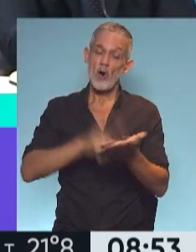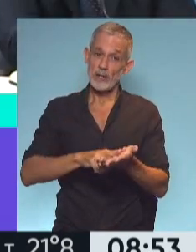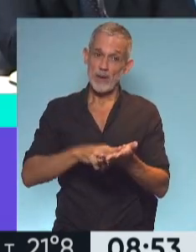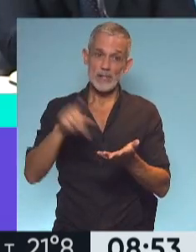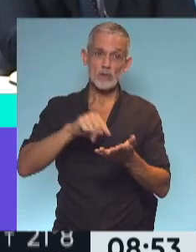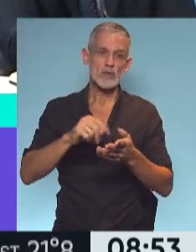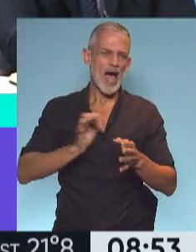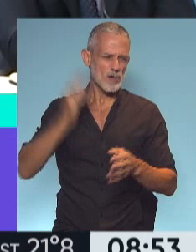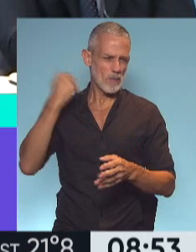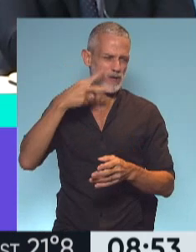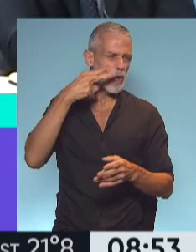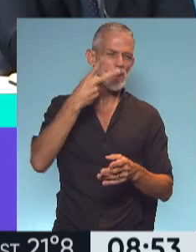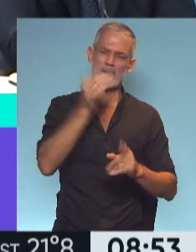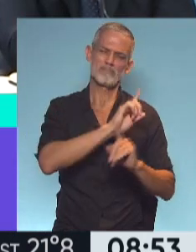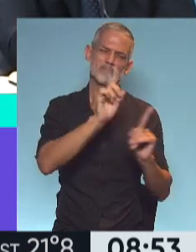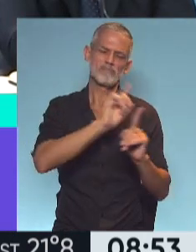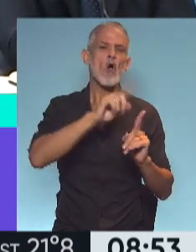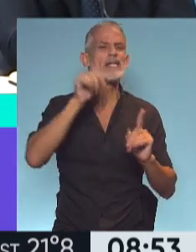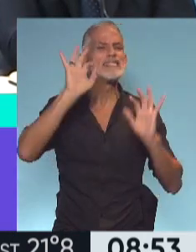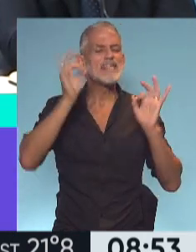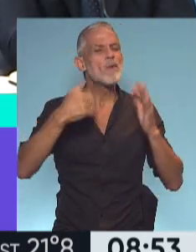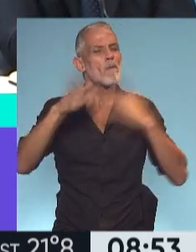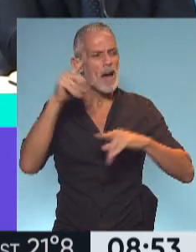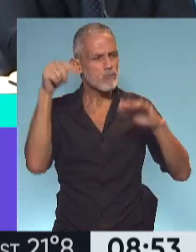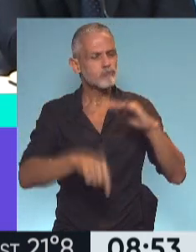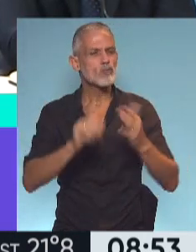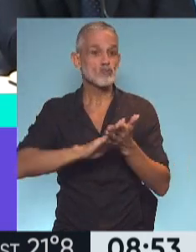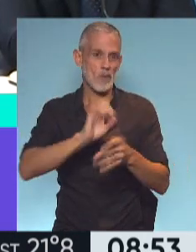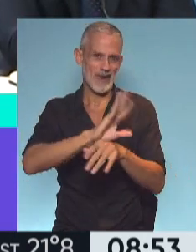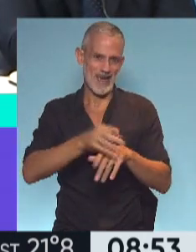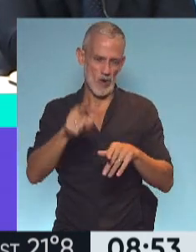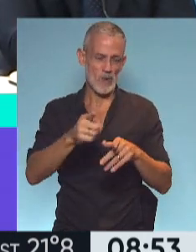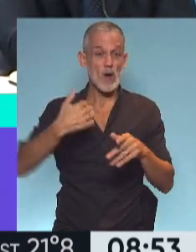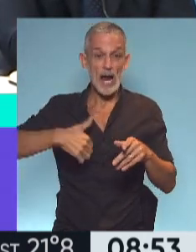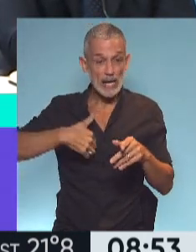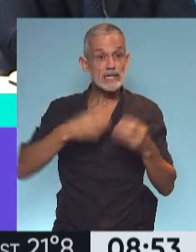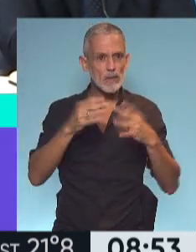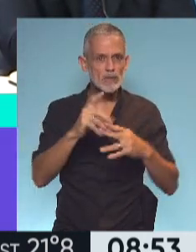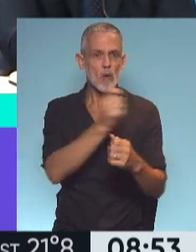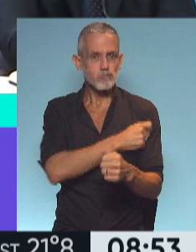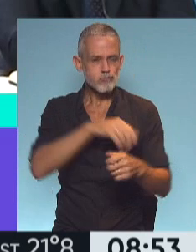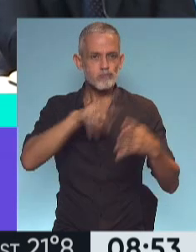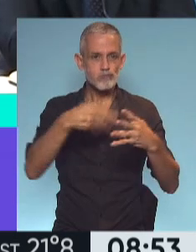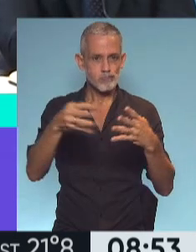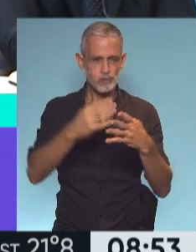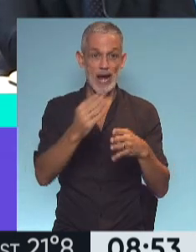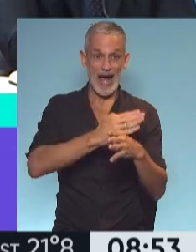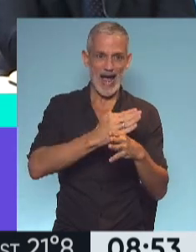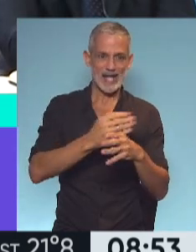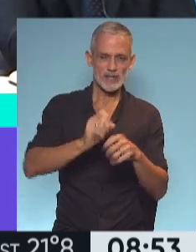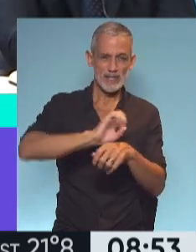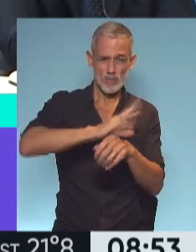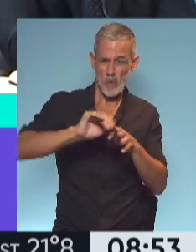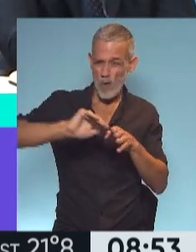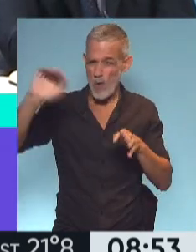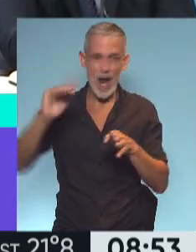en 2020, se conoce mucho más del virus y Argentina empezó a vacunar antes del aumento de